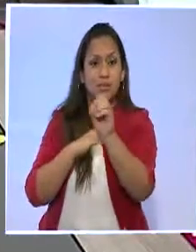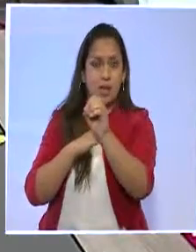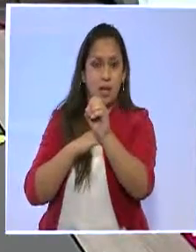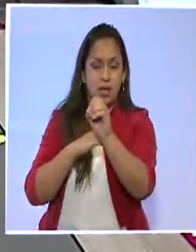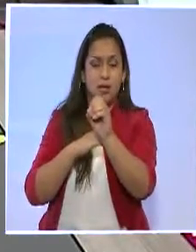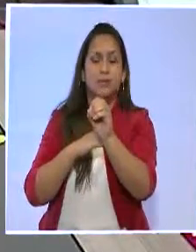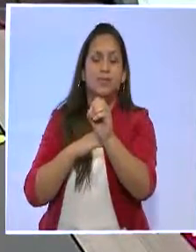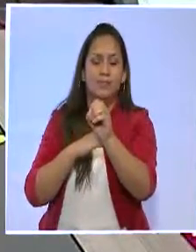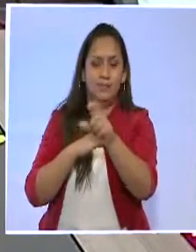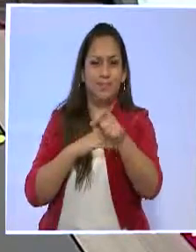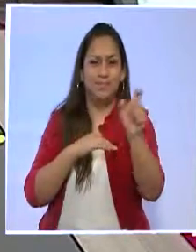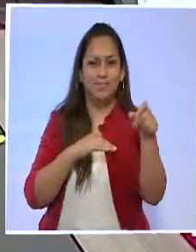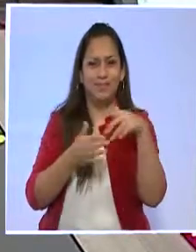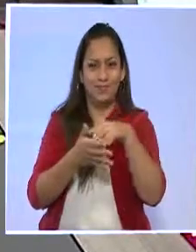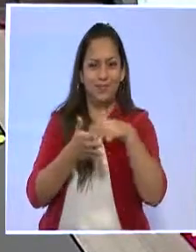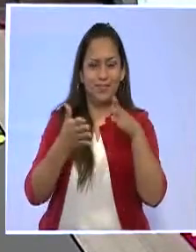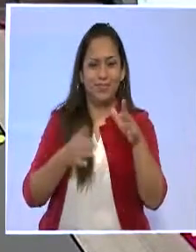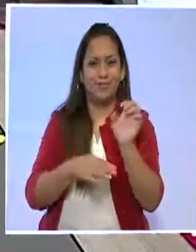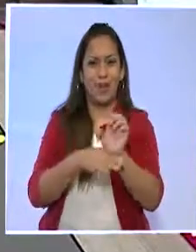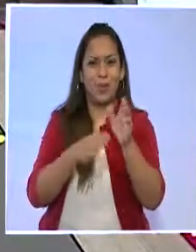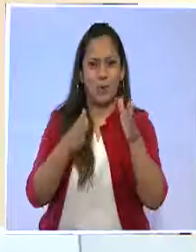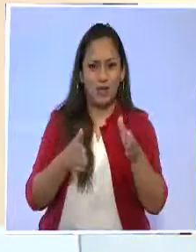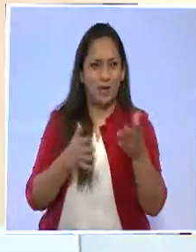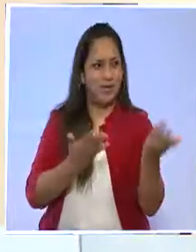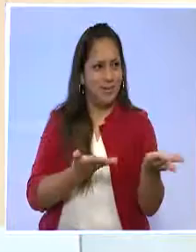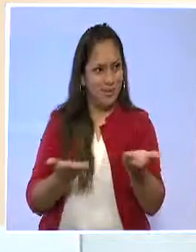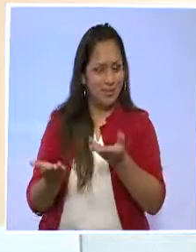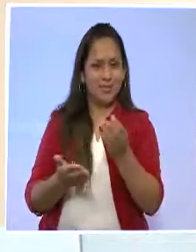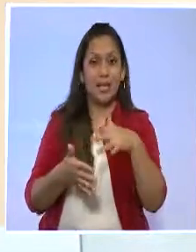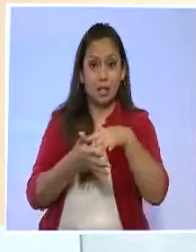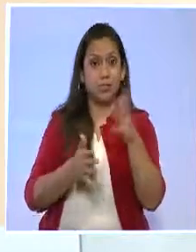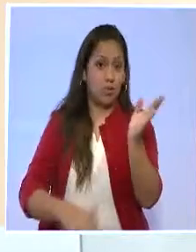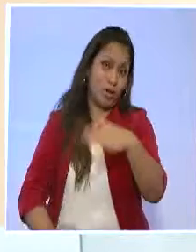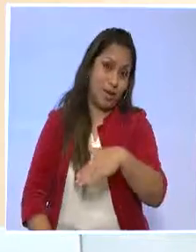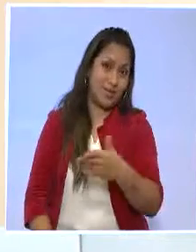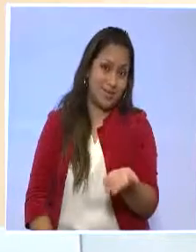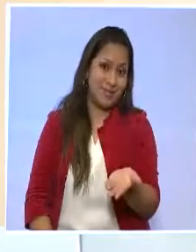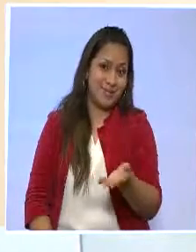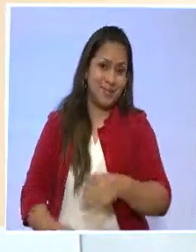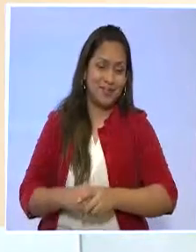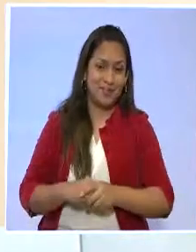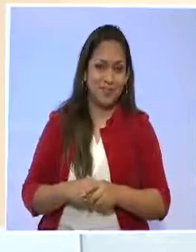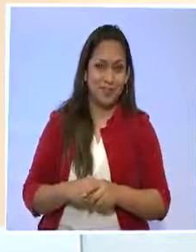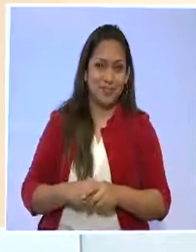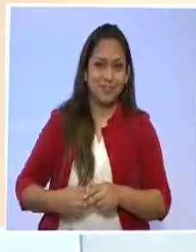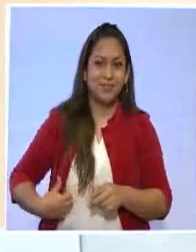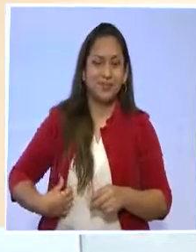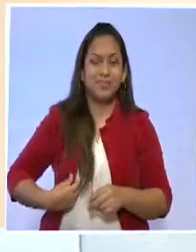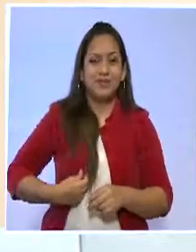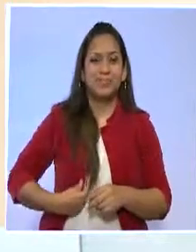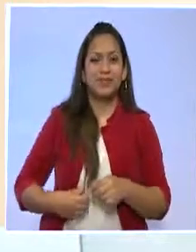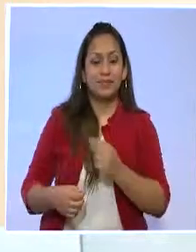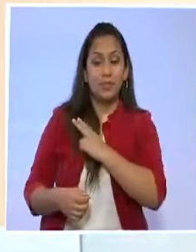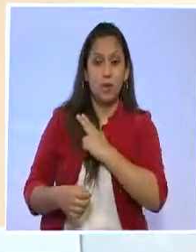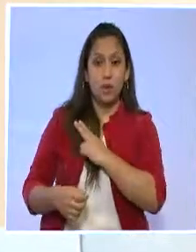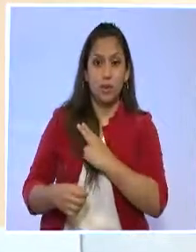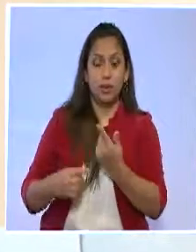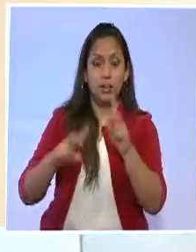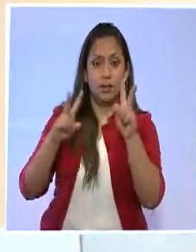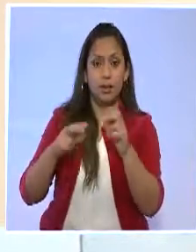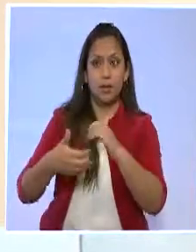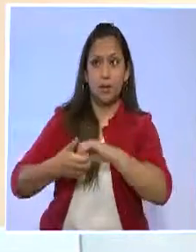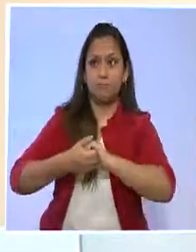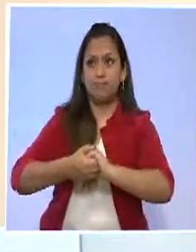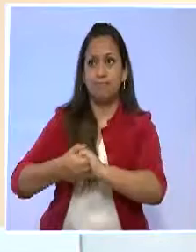estudiantes ecuatorianos entonces están muy entusiasmados porque además al estar en la universidad de la amistad de los pueblos que es una de las